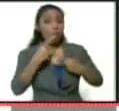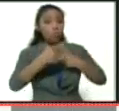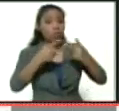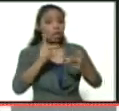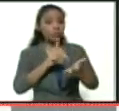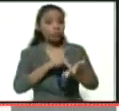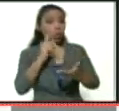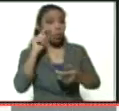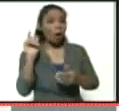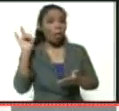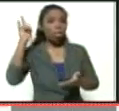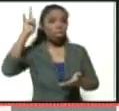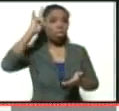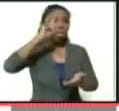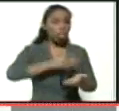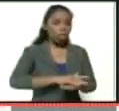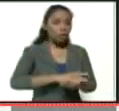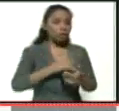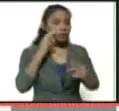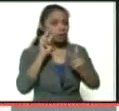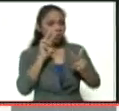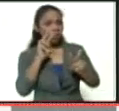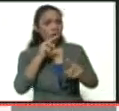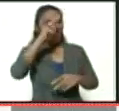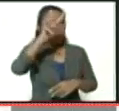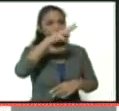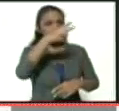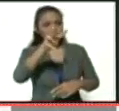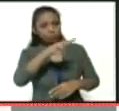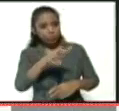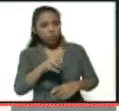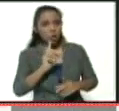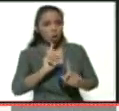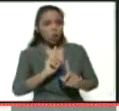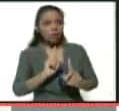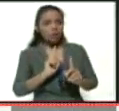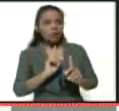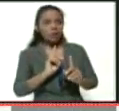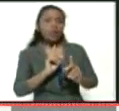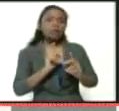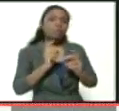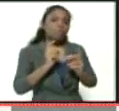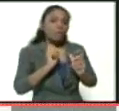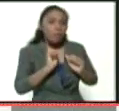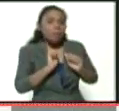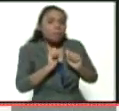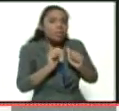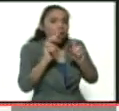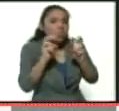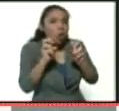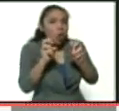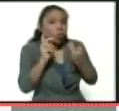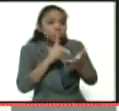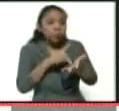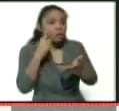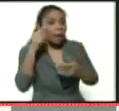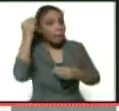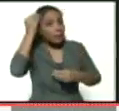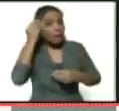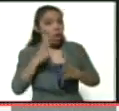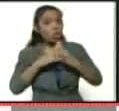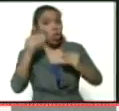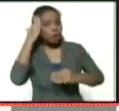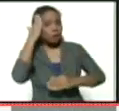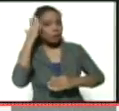un paracaidista, de ni siquiera paracaidista, por favor, alguien recién, un recién llegado a creer que se la saben todas y